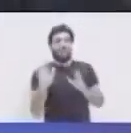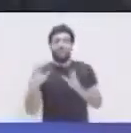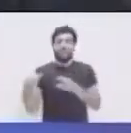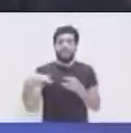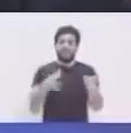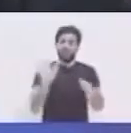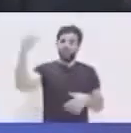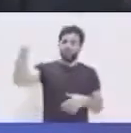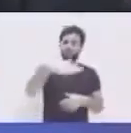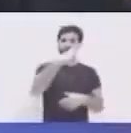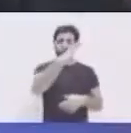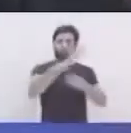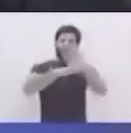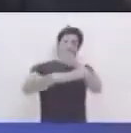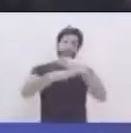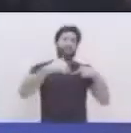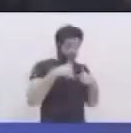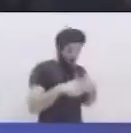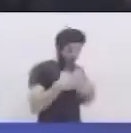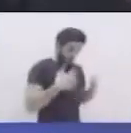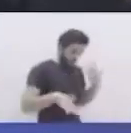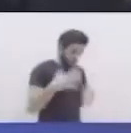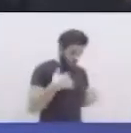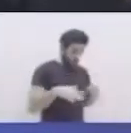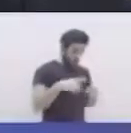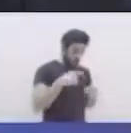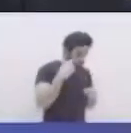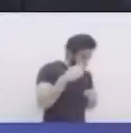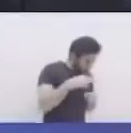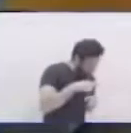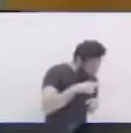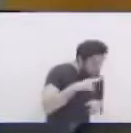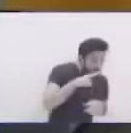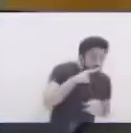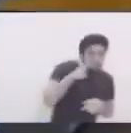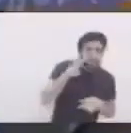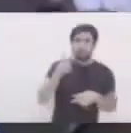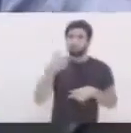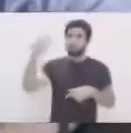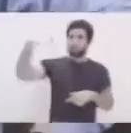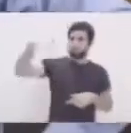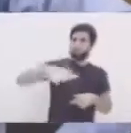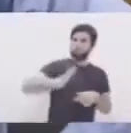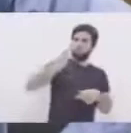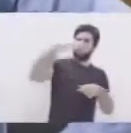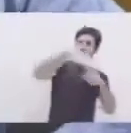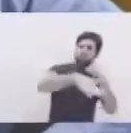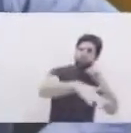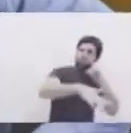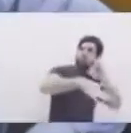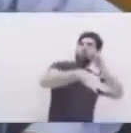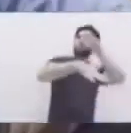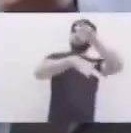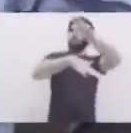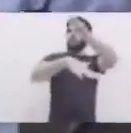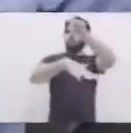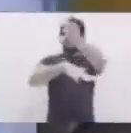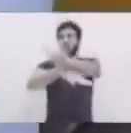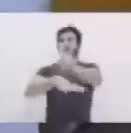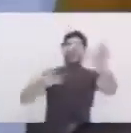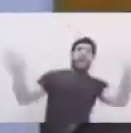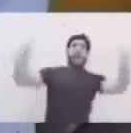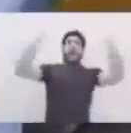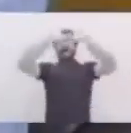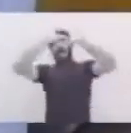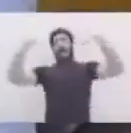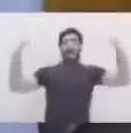orilla del río y comenzó a jugar. En eso observó que del otro lado había un niño. Un niño que estaba moviendo las